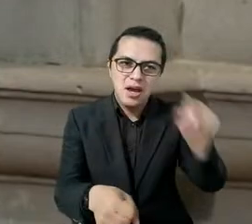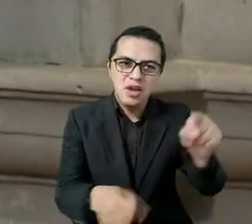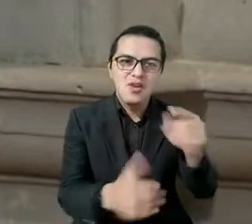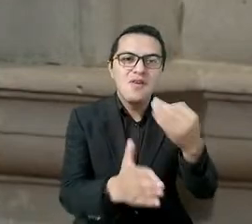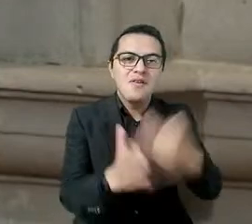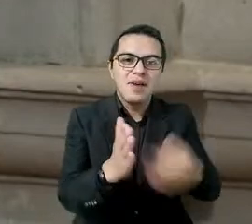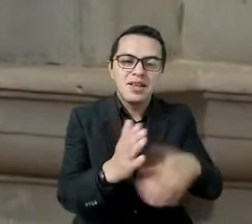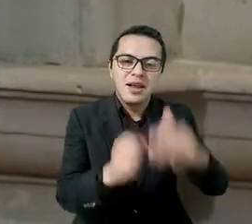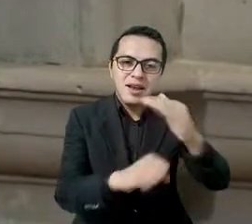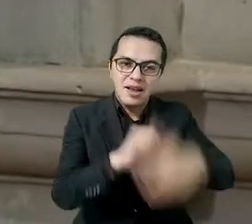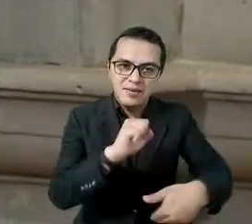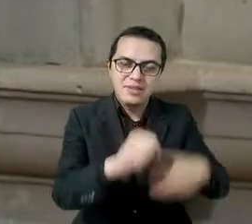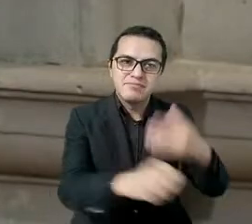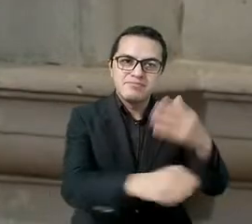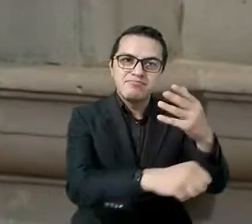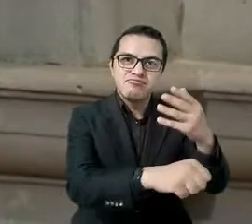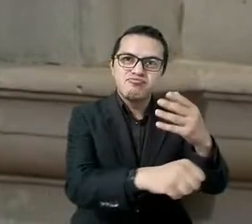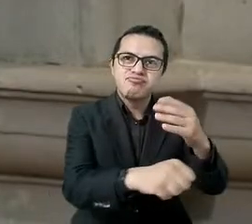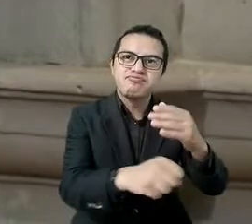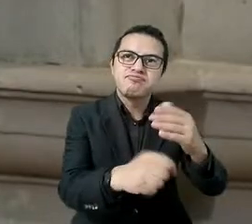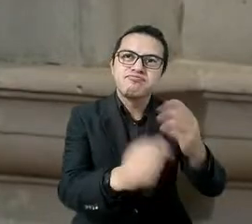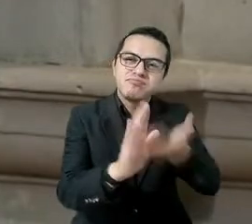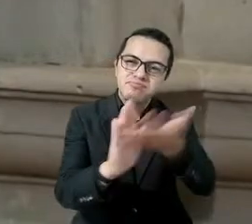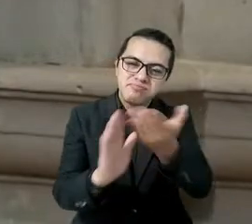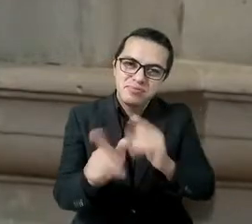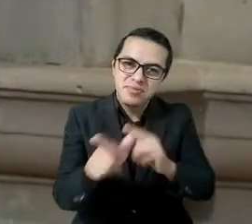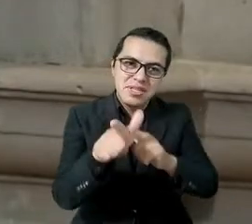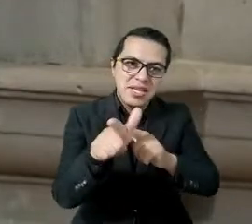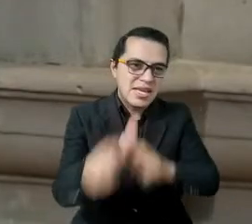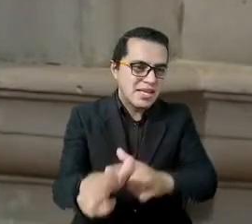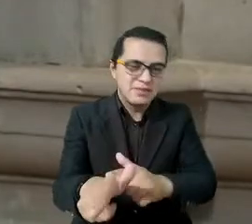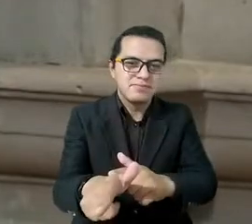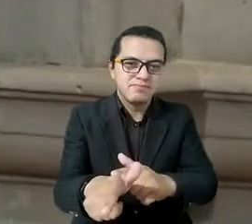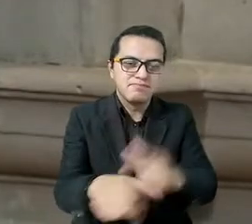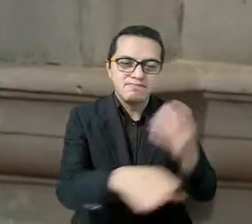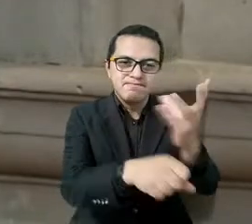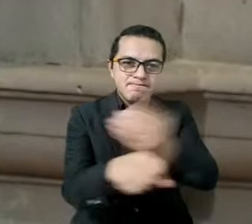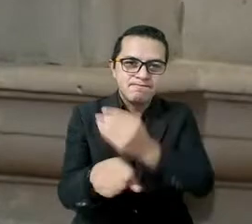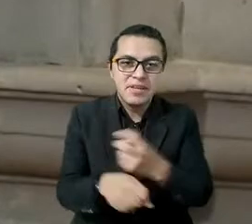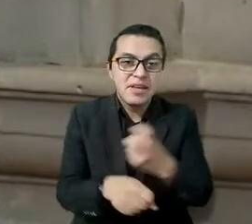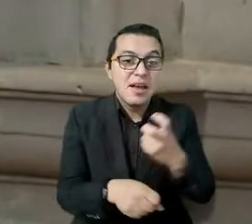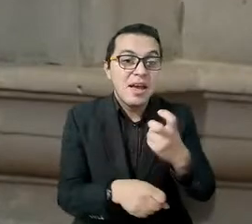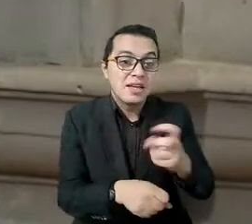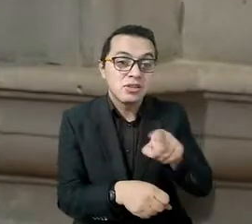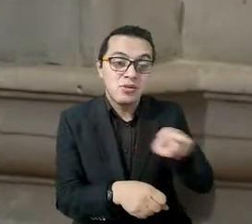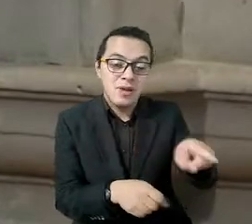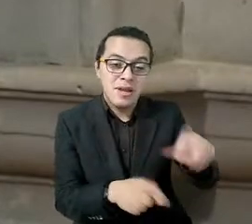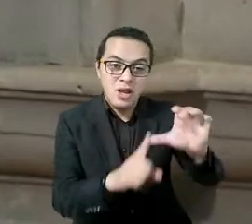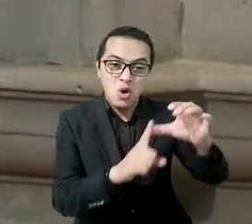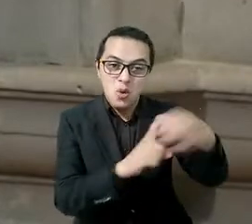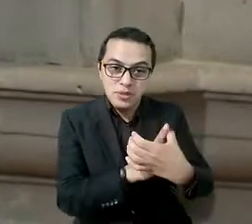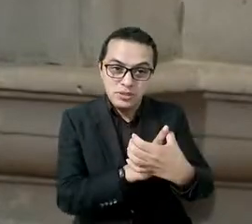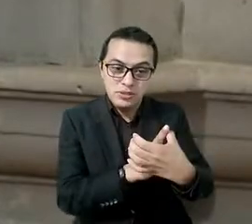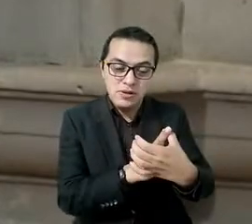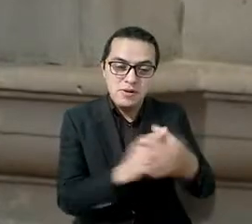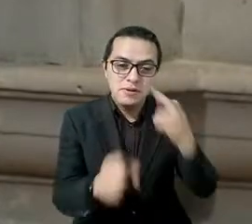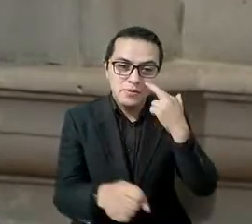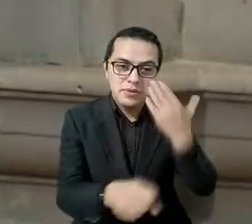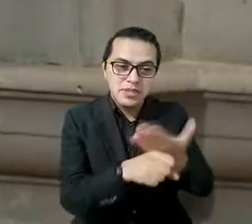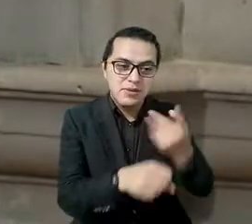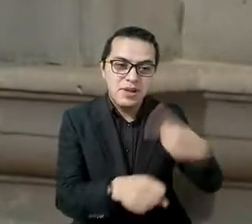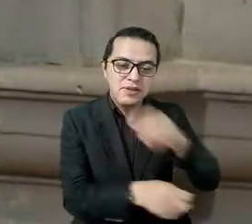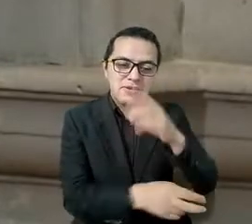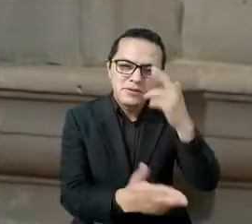médicas públicas. Dicha comisión se encargará de vigilar permanentemente la